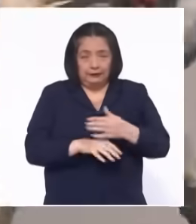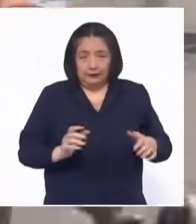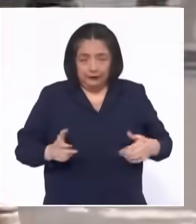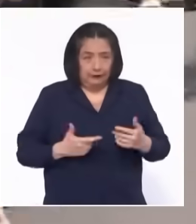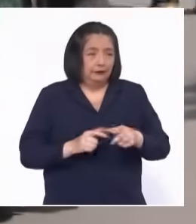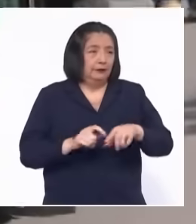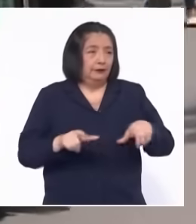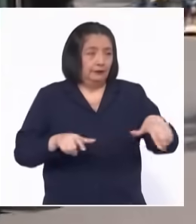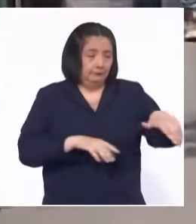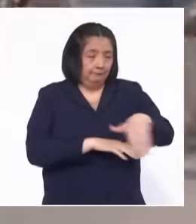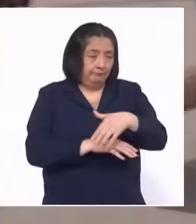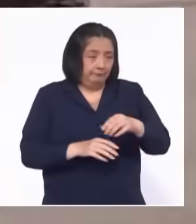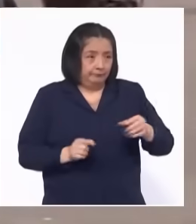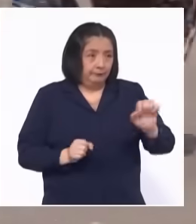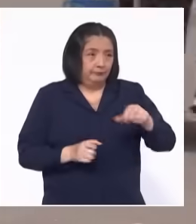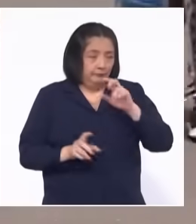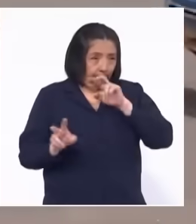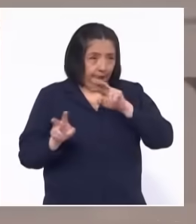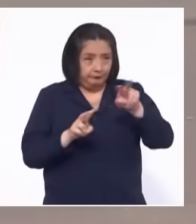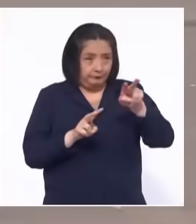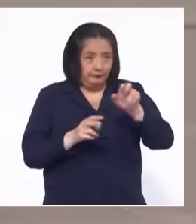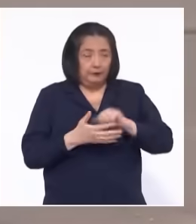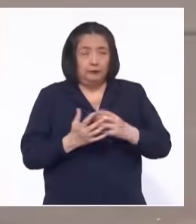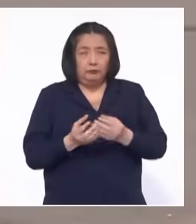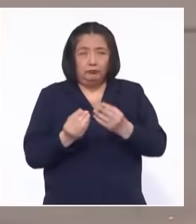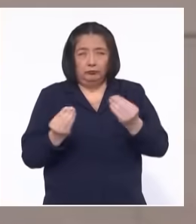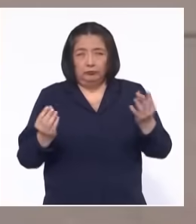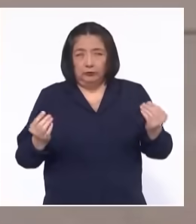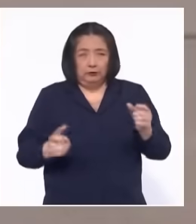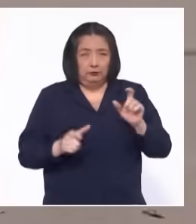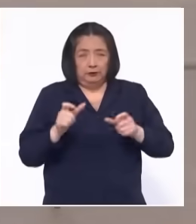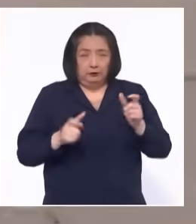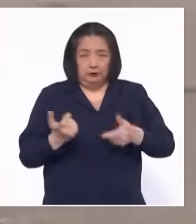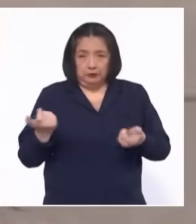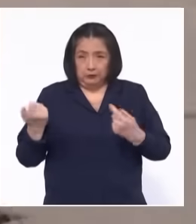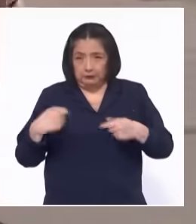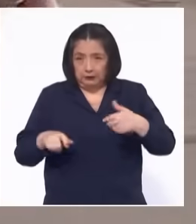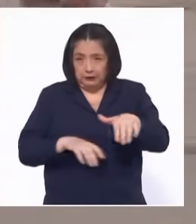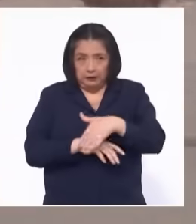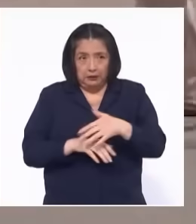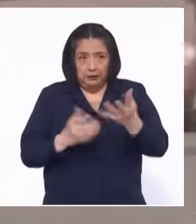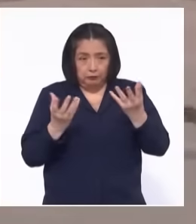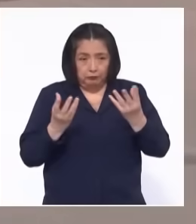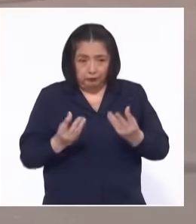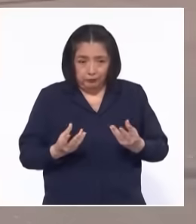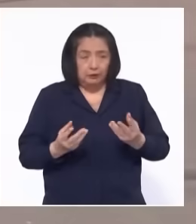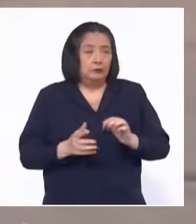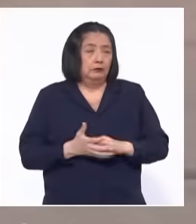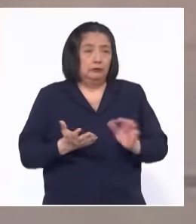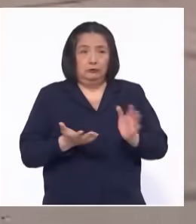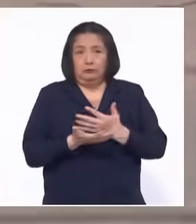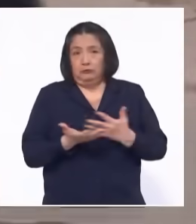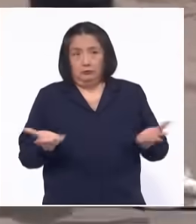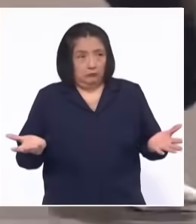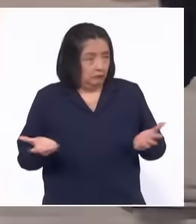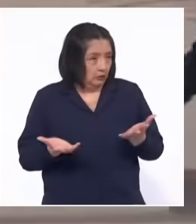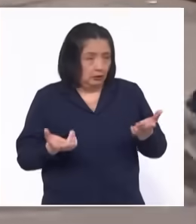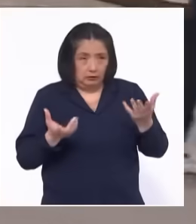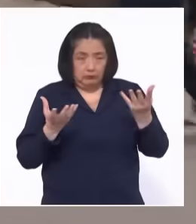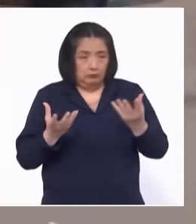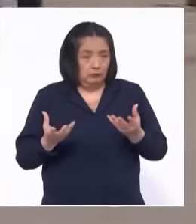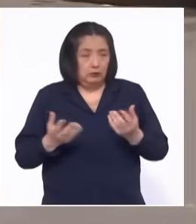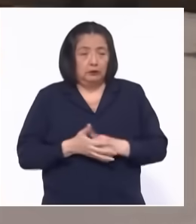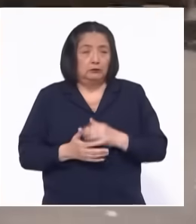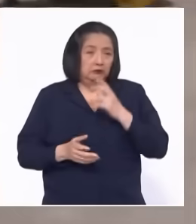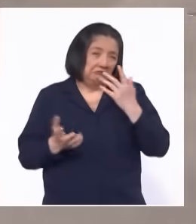Gamarra. Ustedes van a poder observar que la cantidad de ambulantes se ha reducido notablemente. En realidad no hay ambulantes. Solamente hemos